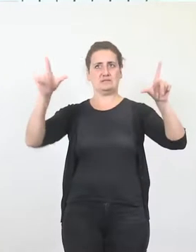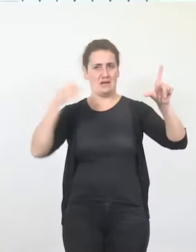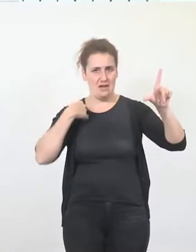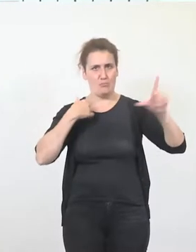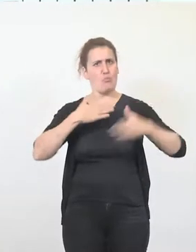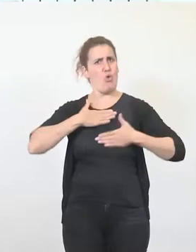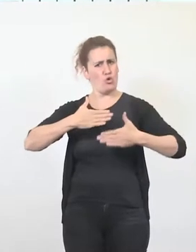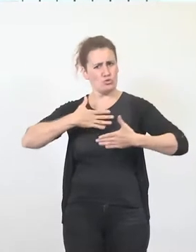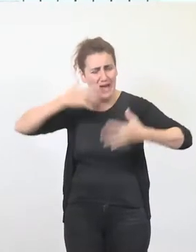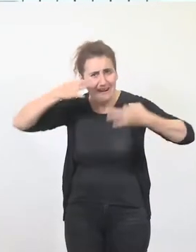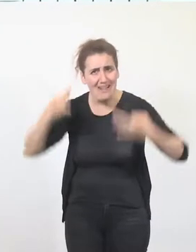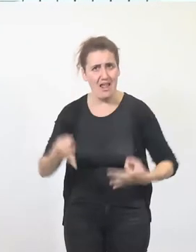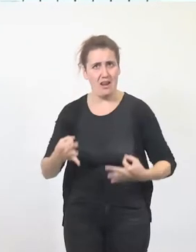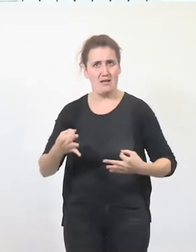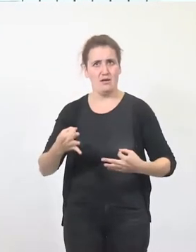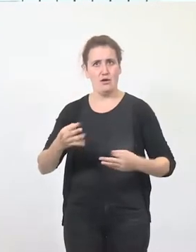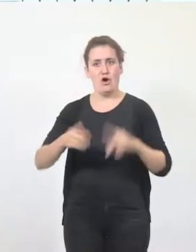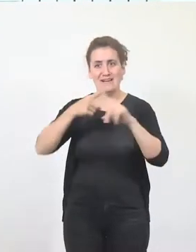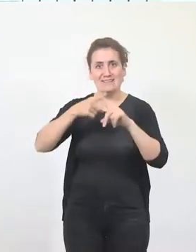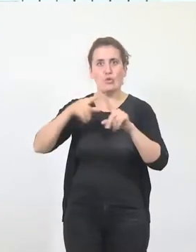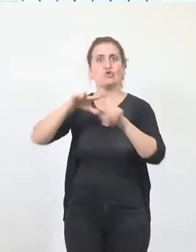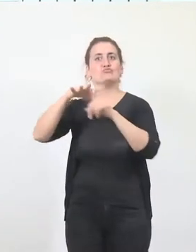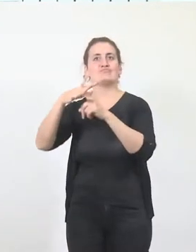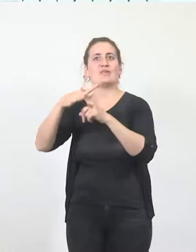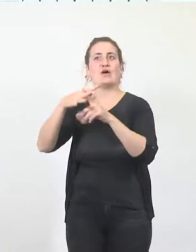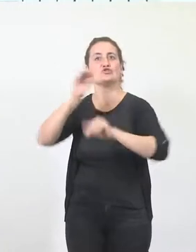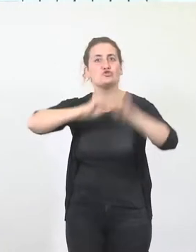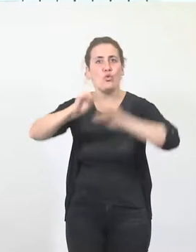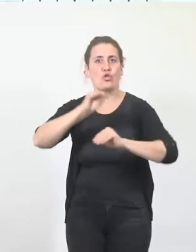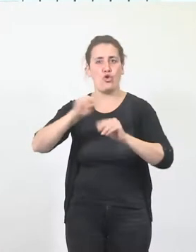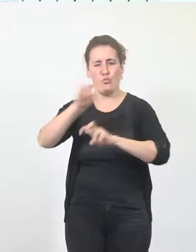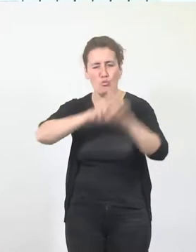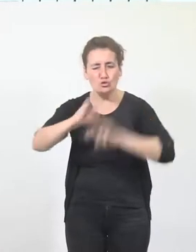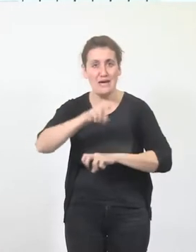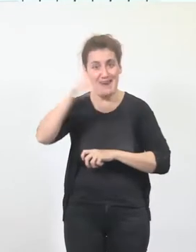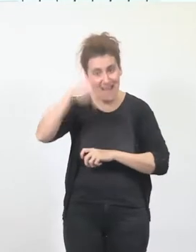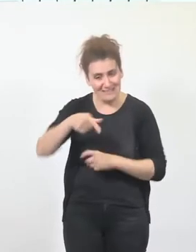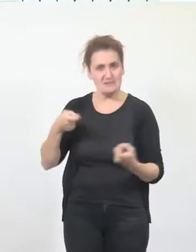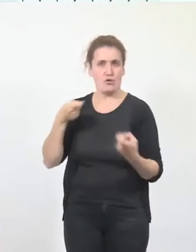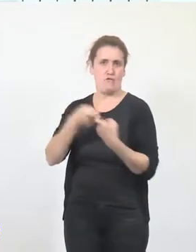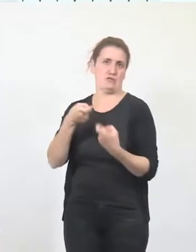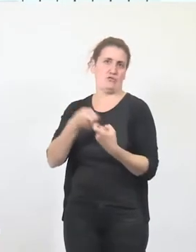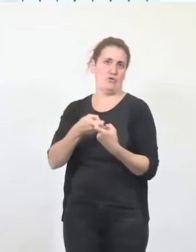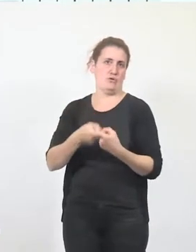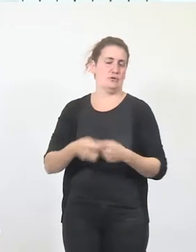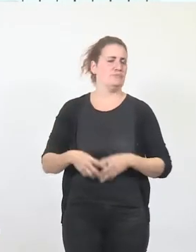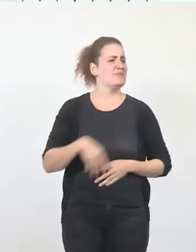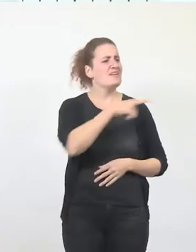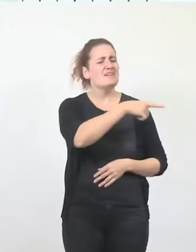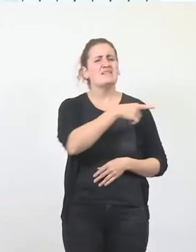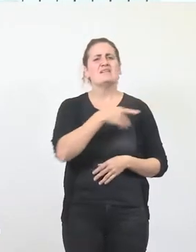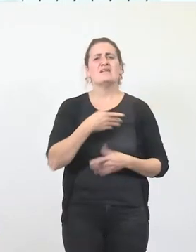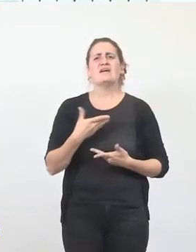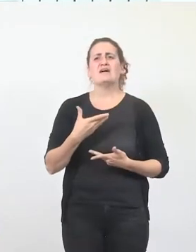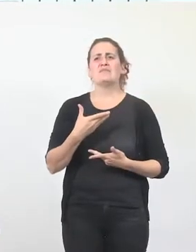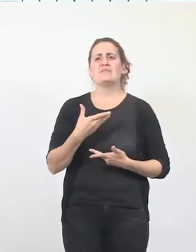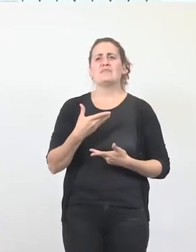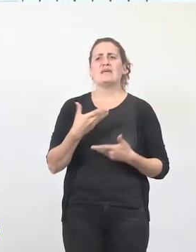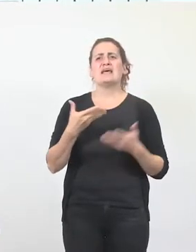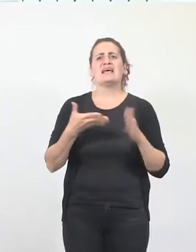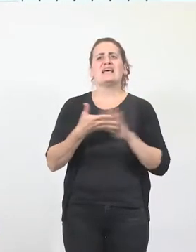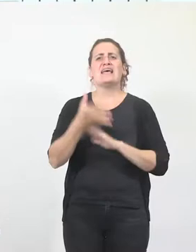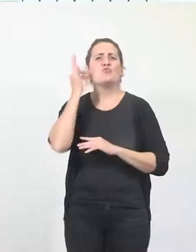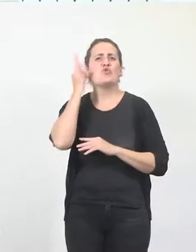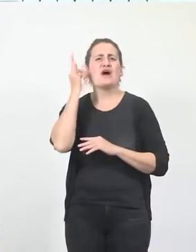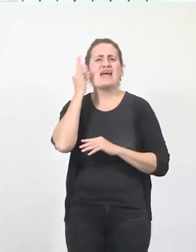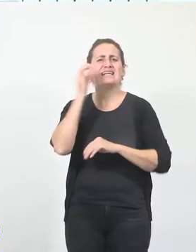real para buscar una solución duradera a este conflicto. ¿Y qué papel puede tener ahí la Unión